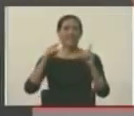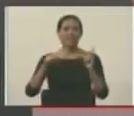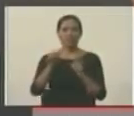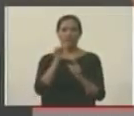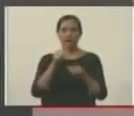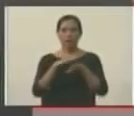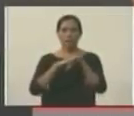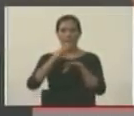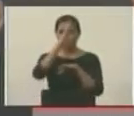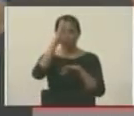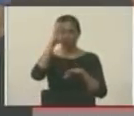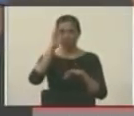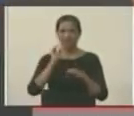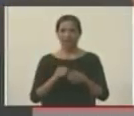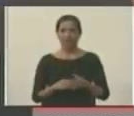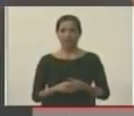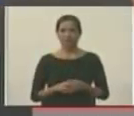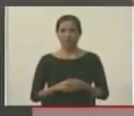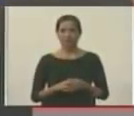Diosdado.